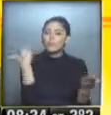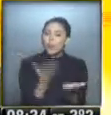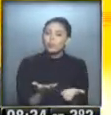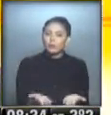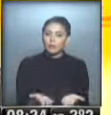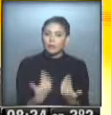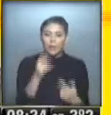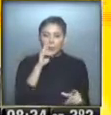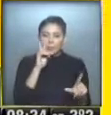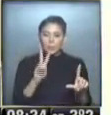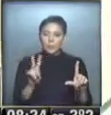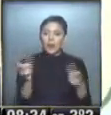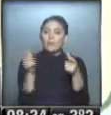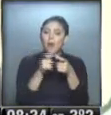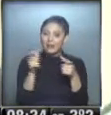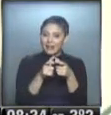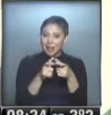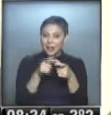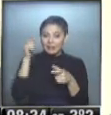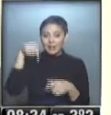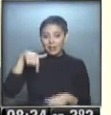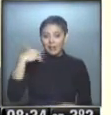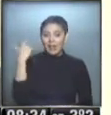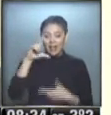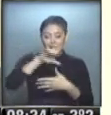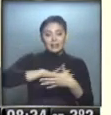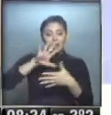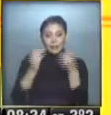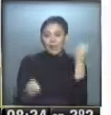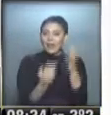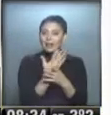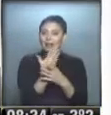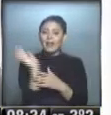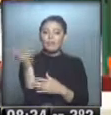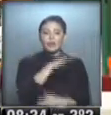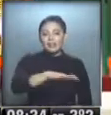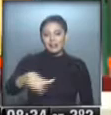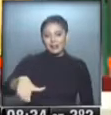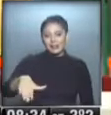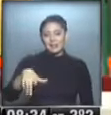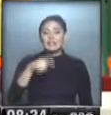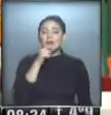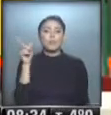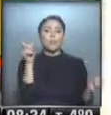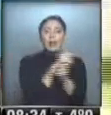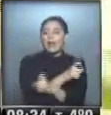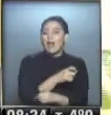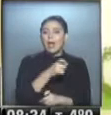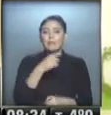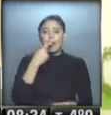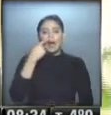oportunidad entonces para ver programas hechos en la región, en Latinoamérica, para chicos de Latinoamérica con problemáticas,